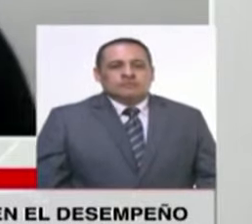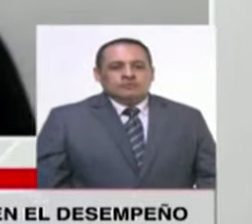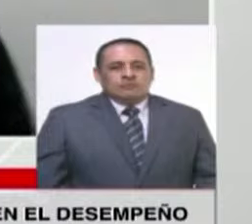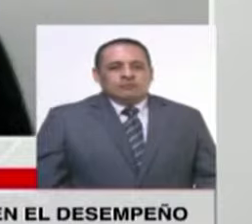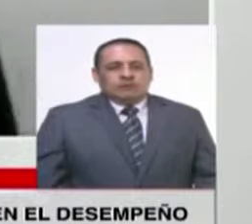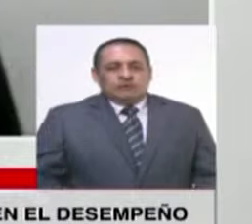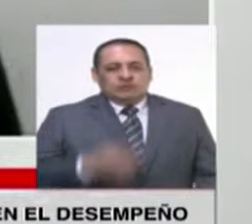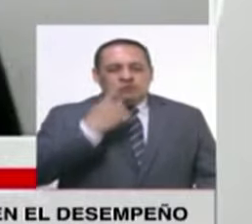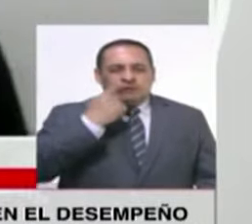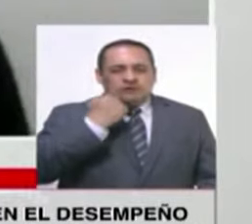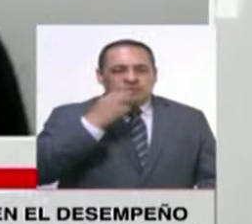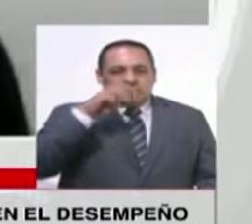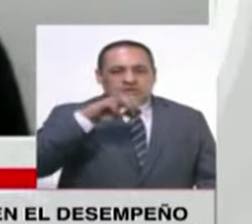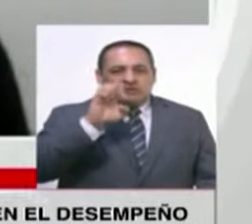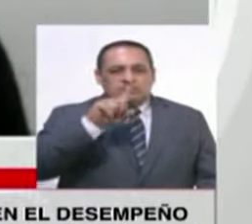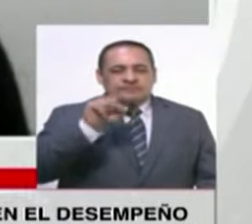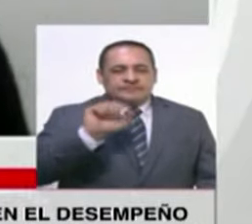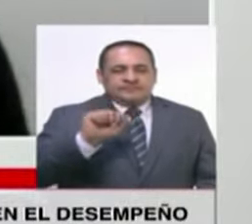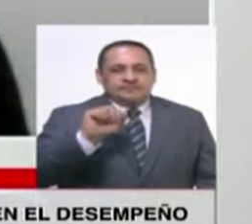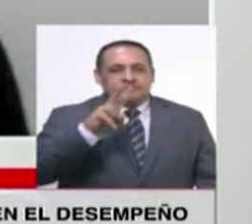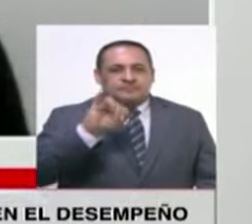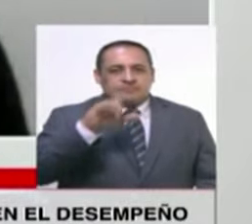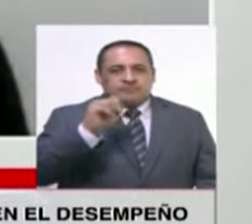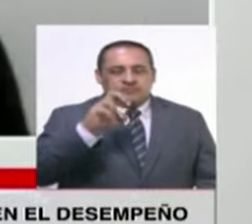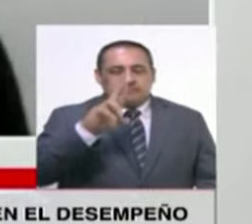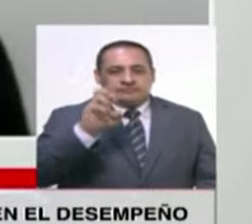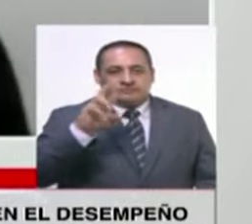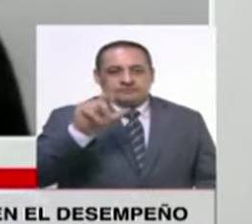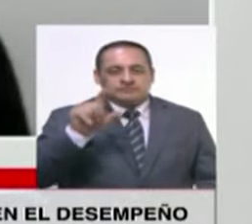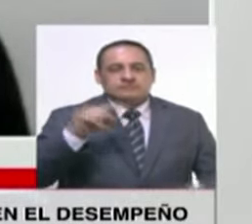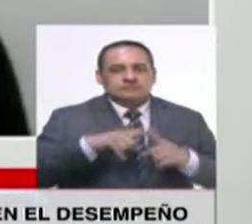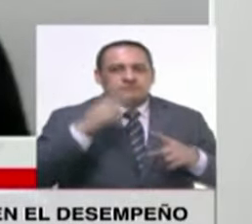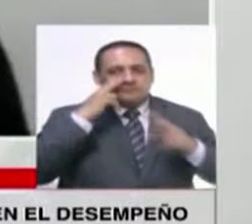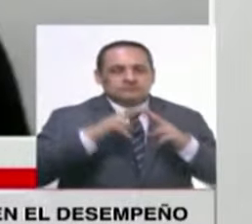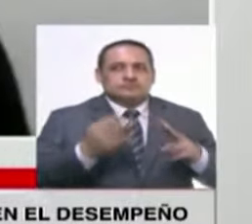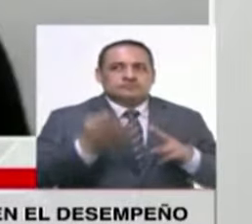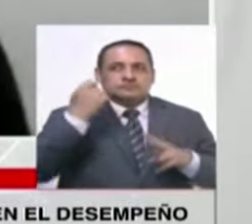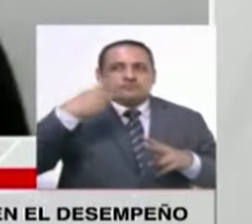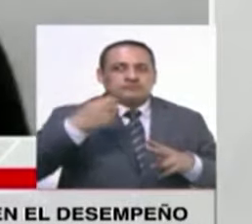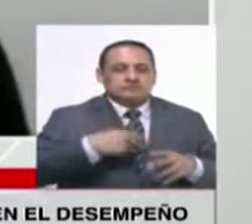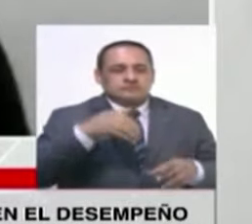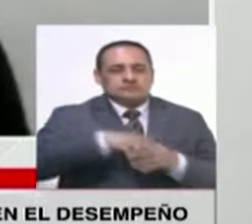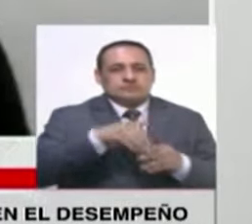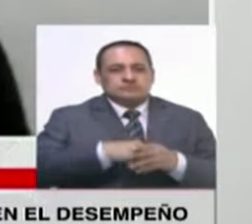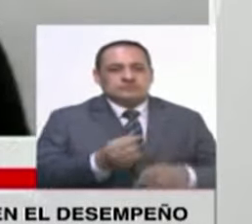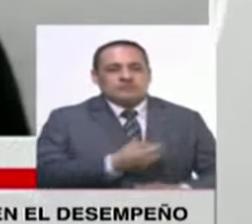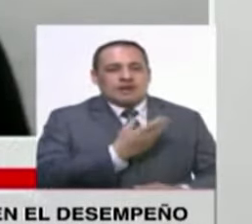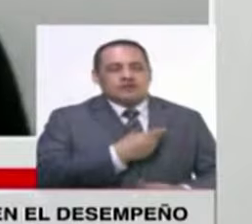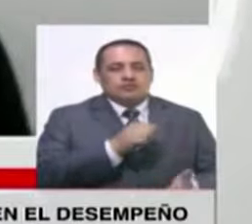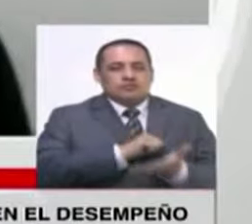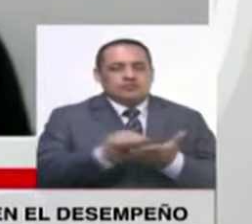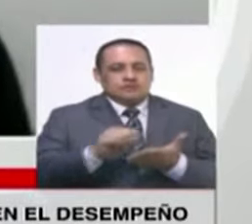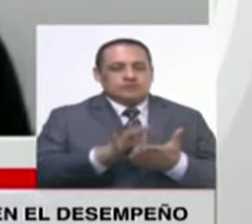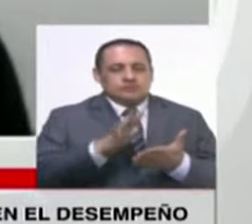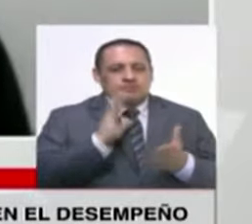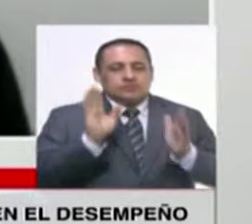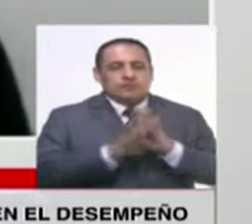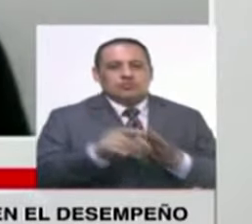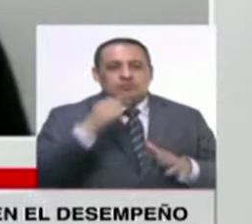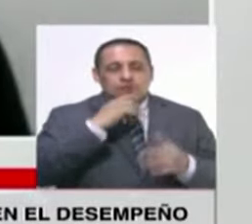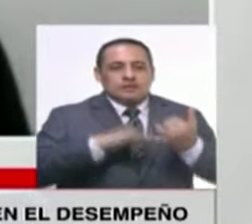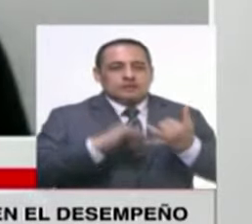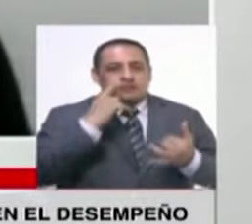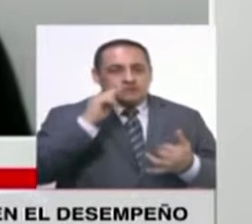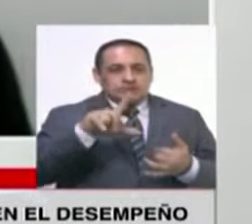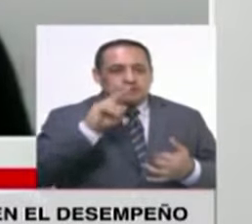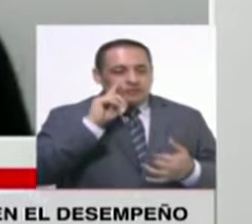Al señor Vladimir Mesa Villarreal yo lo conozco desde la campaña de la segunda vuelta, desde el mes de mayo. Me lo presenta la señora Silvia Barrera, ya